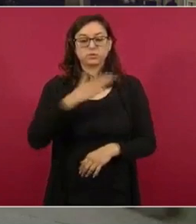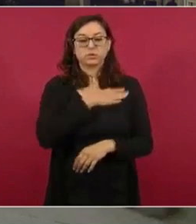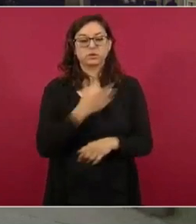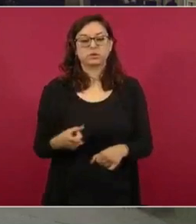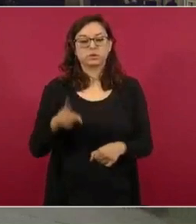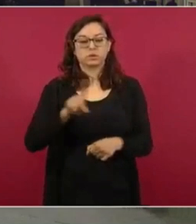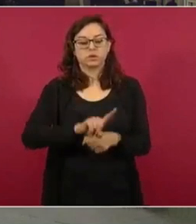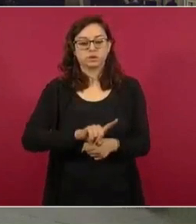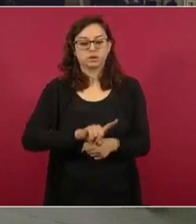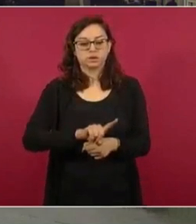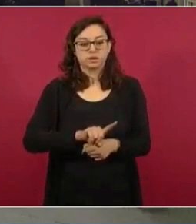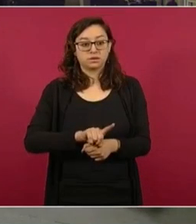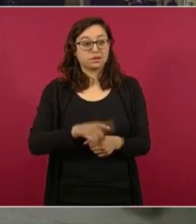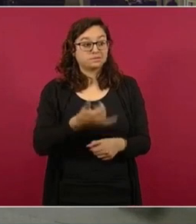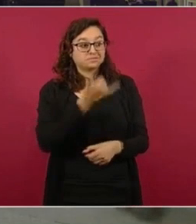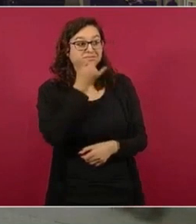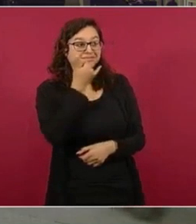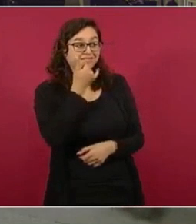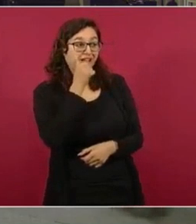Buenos días, señor presidente. fue un buen día.